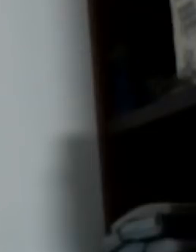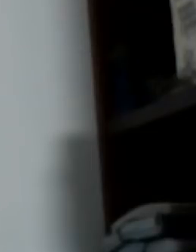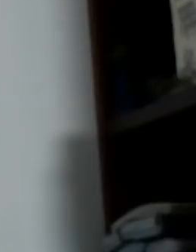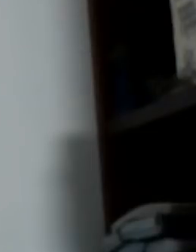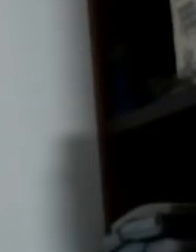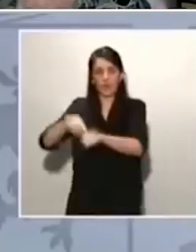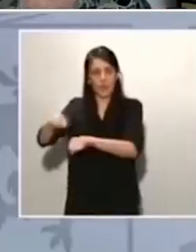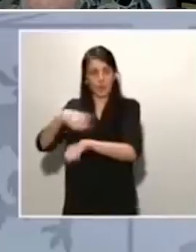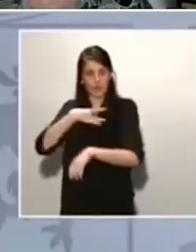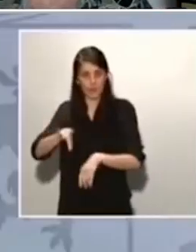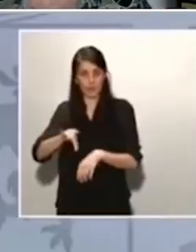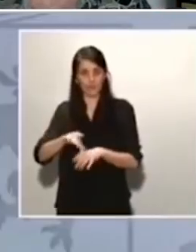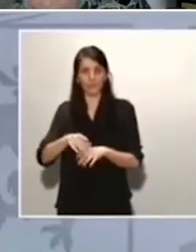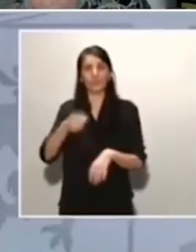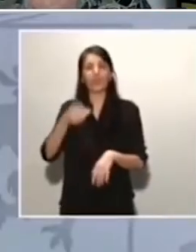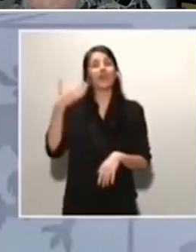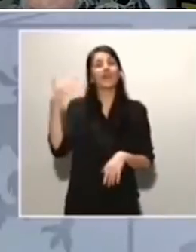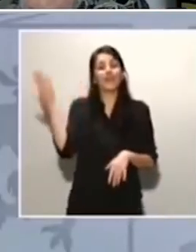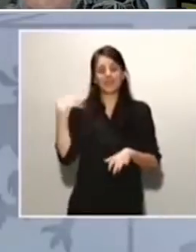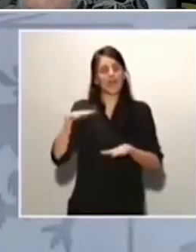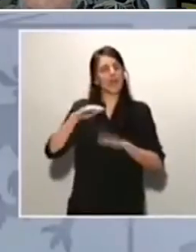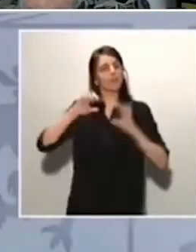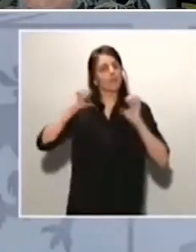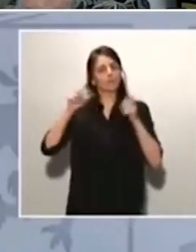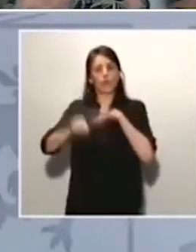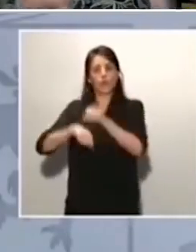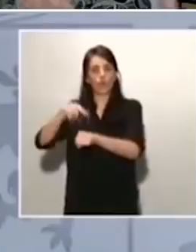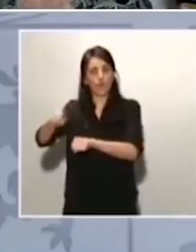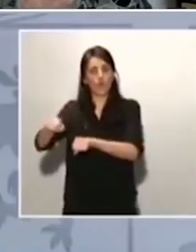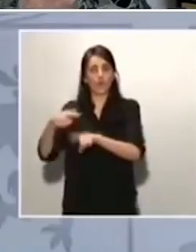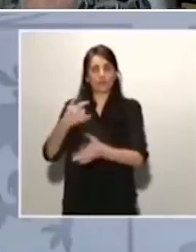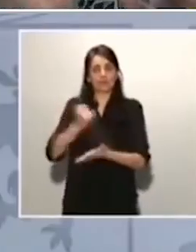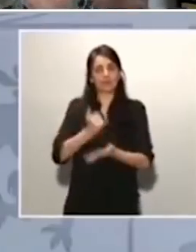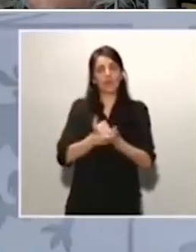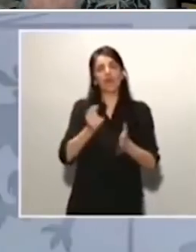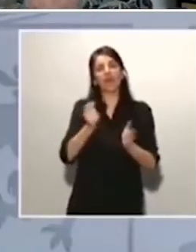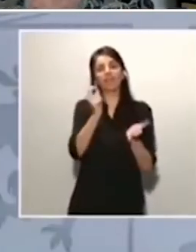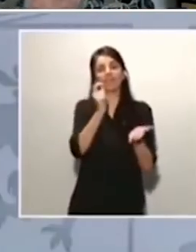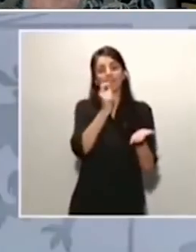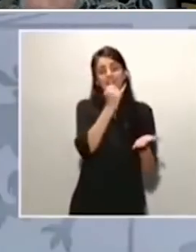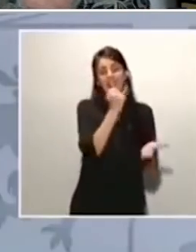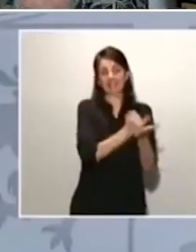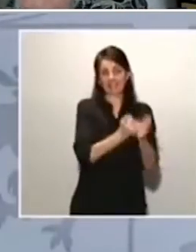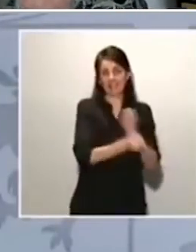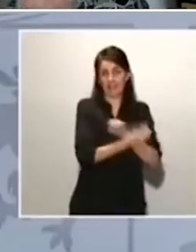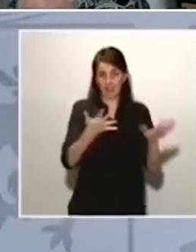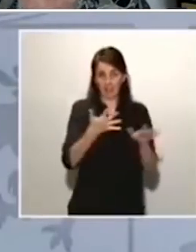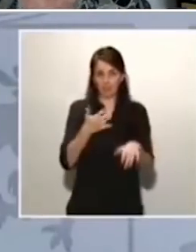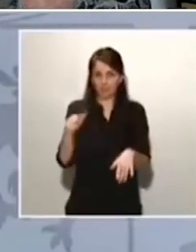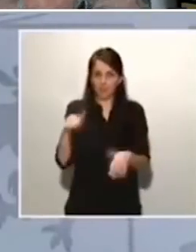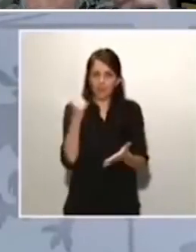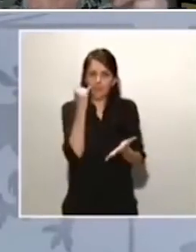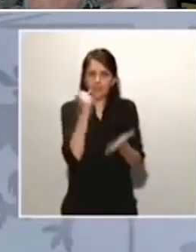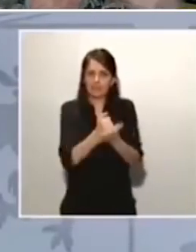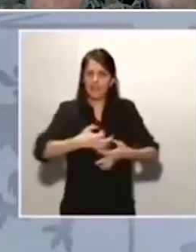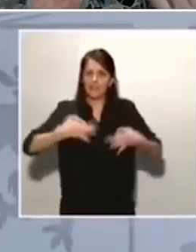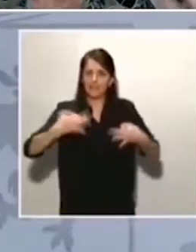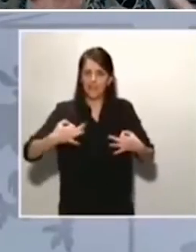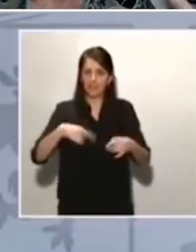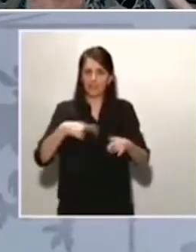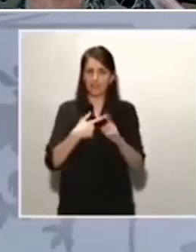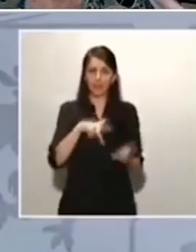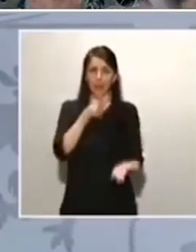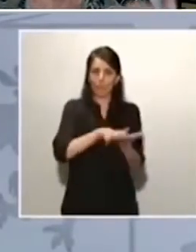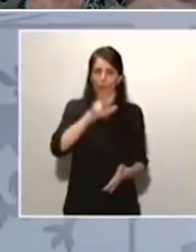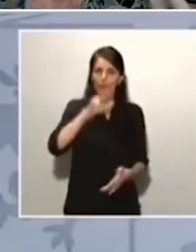no había ido a la reunión con el presidente, que luego se ha visto que ha llegado un poco más tarde porque ha estado recibiendo al avión, es decir,